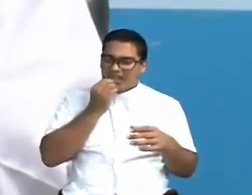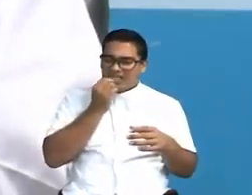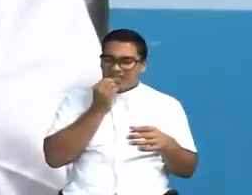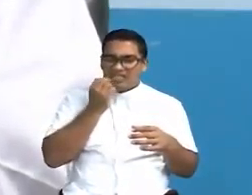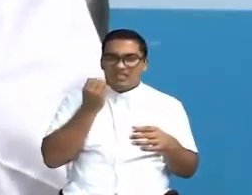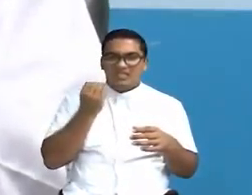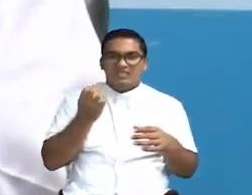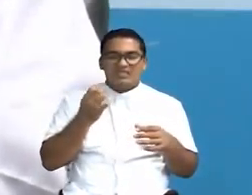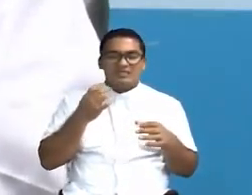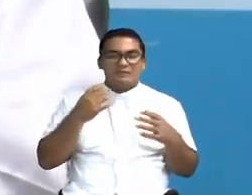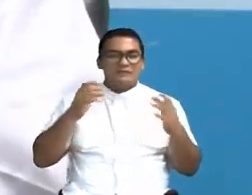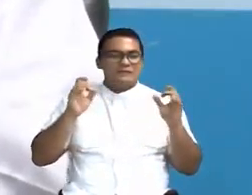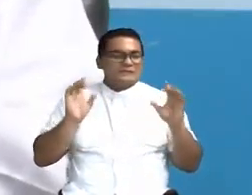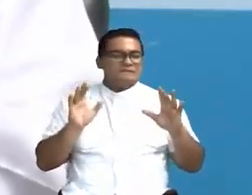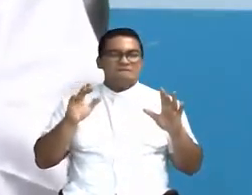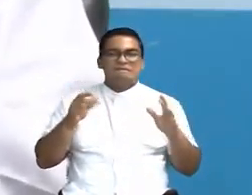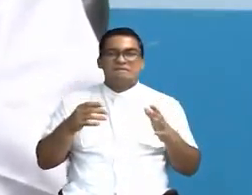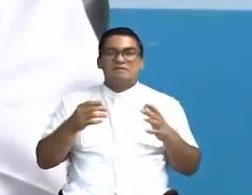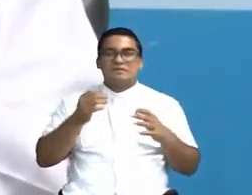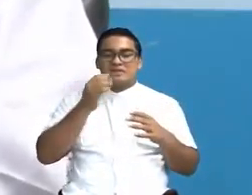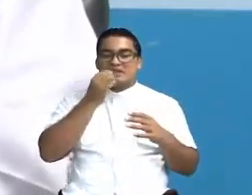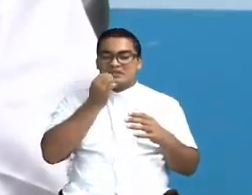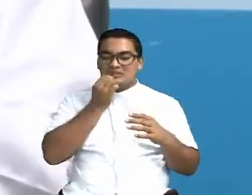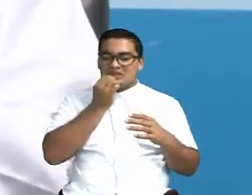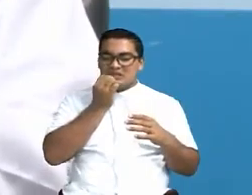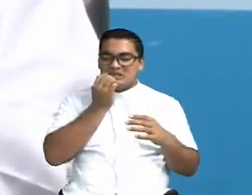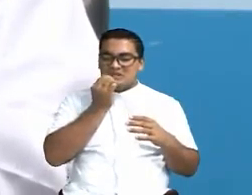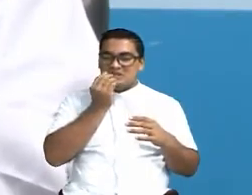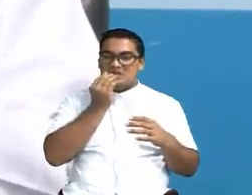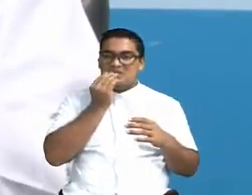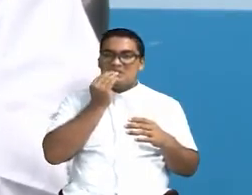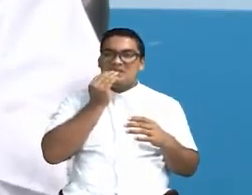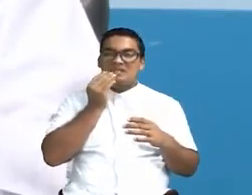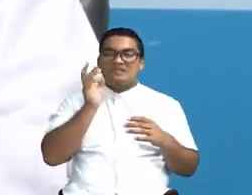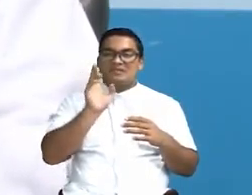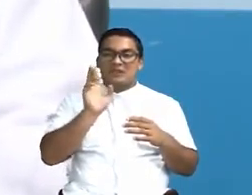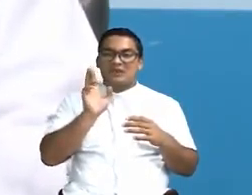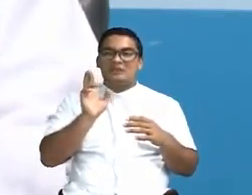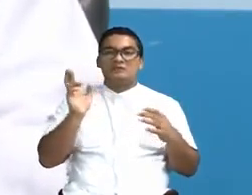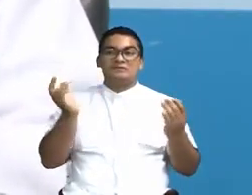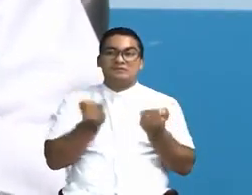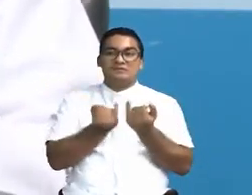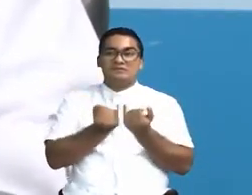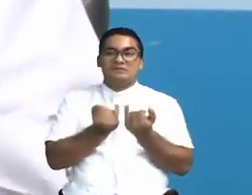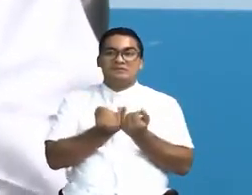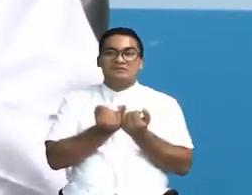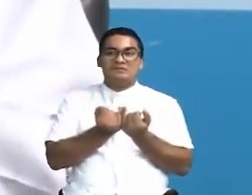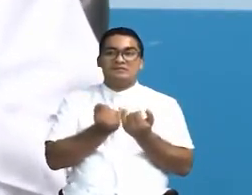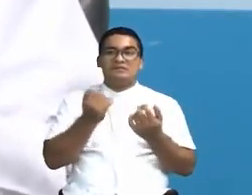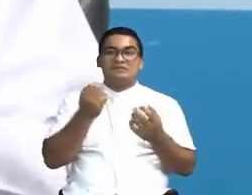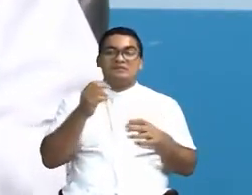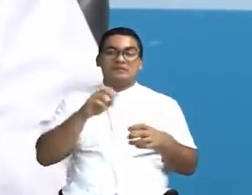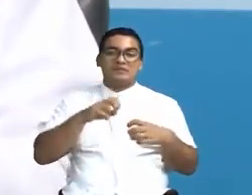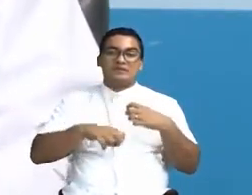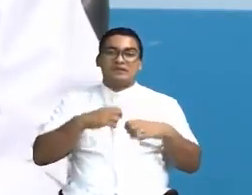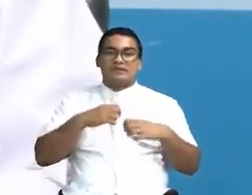fue accidentalmente, entonces ya se forma una lesión, sí. Una lesión, y a partir de esa lesión inicia un proceso